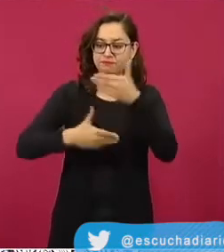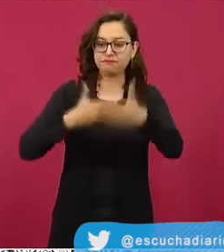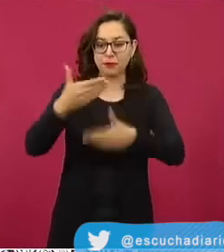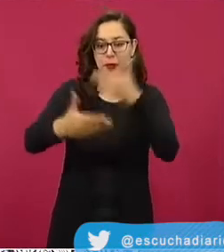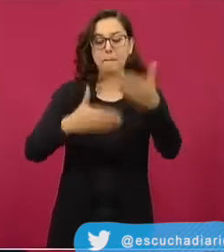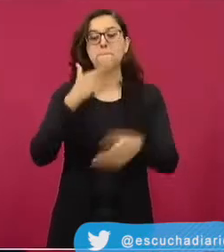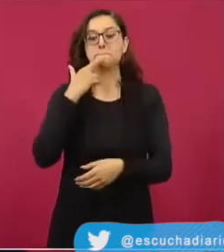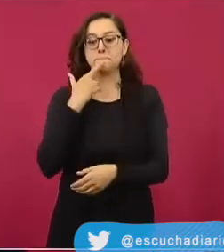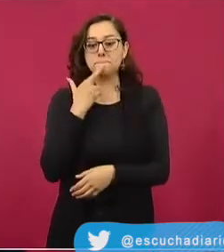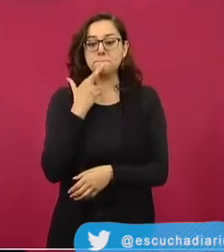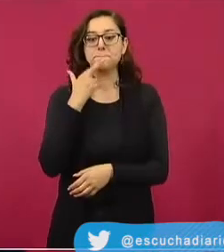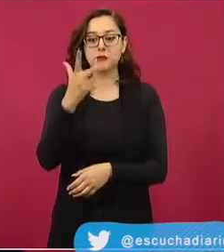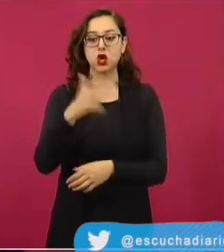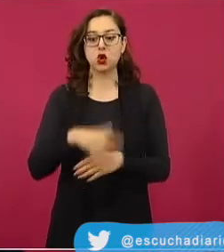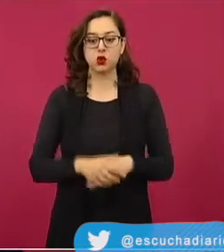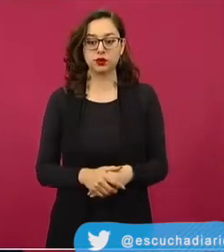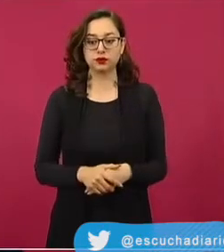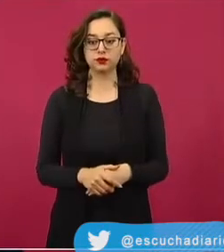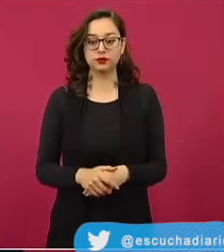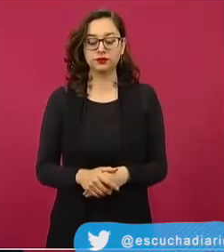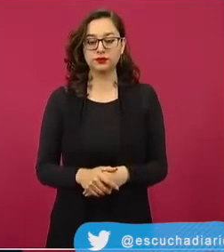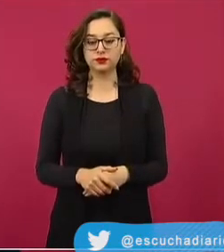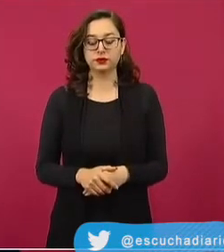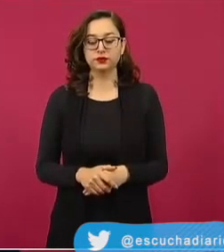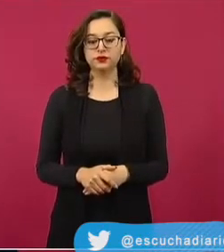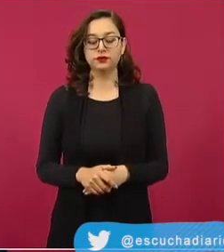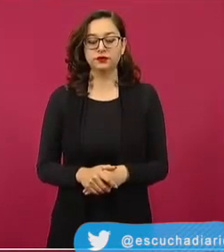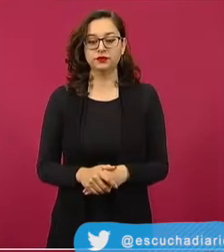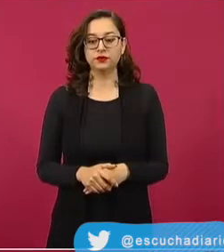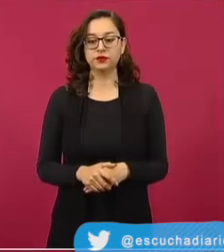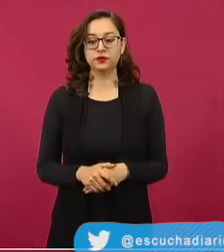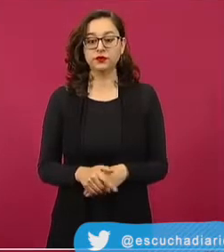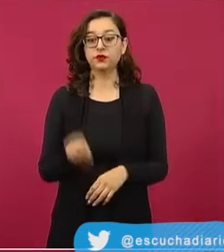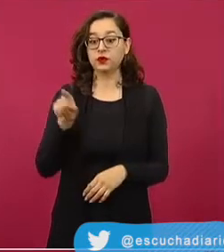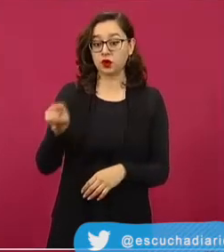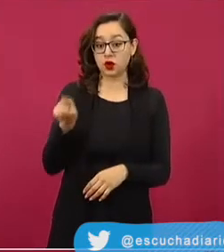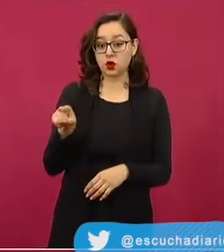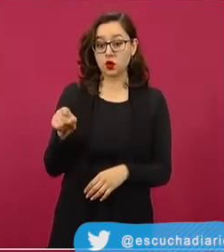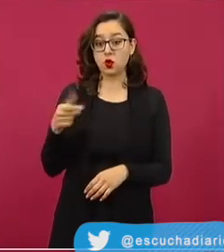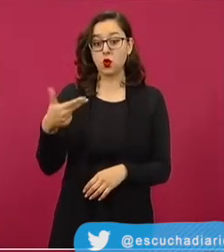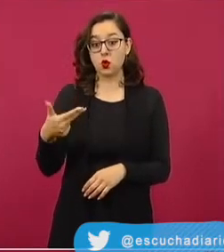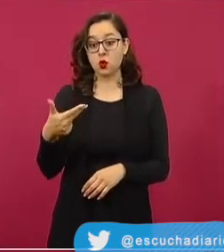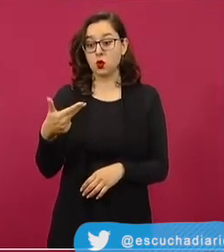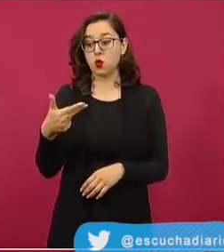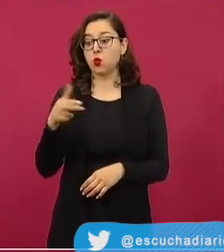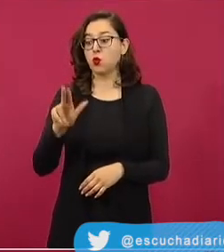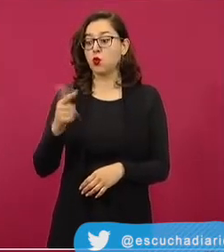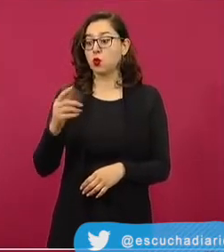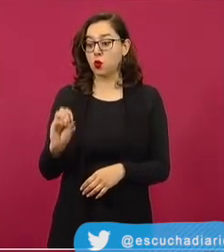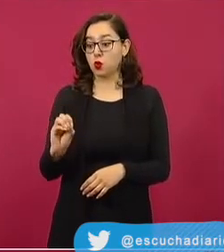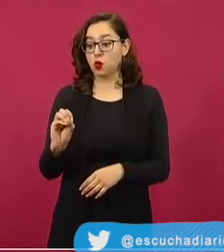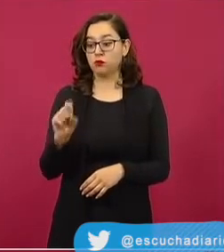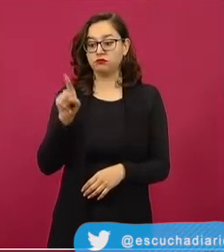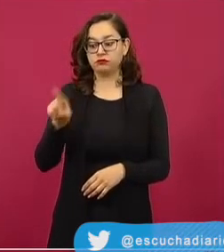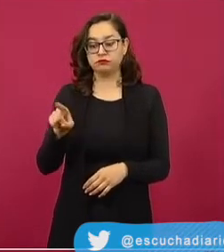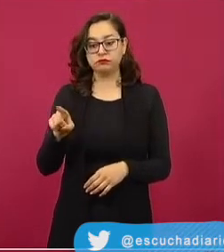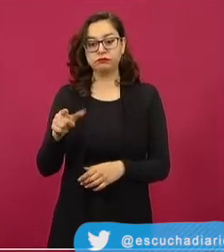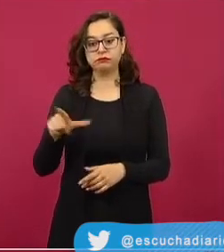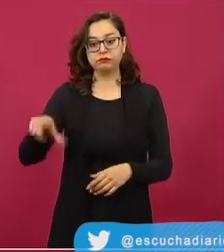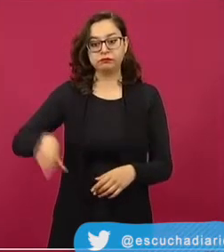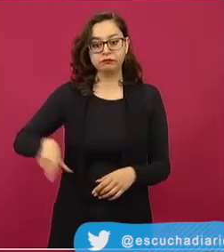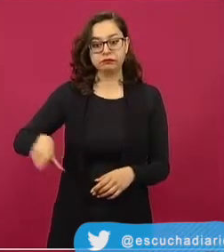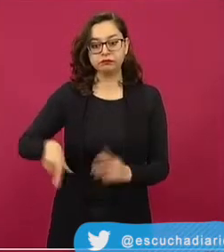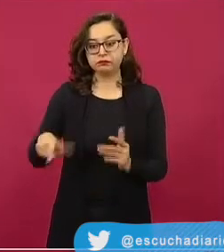marcelo ebrard confirmó que se recibirán 2.7 millones de dosis de la vacuna de moderna como parte de una donación de